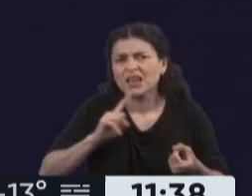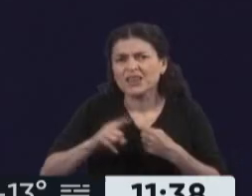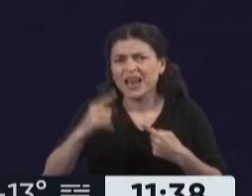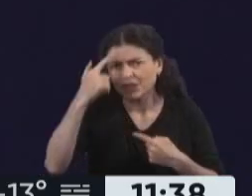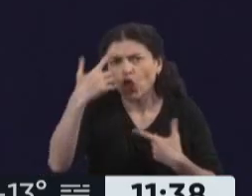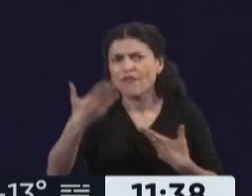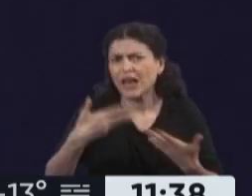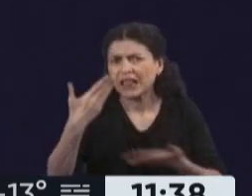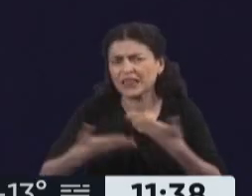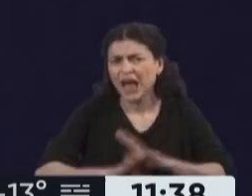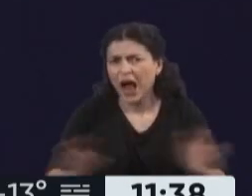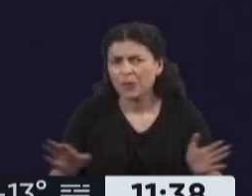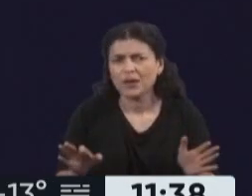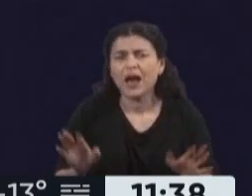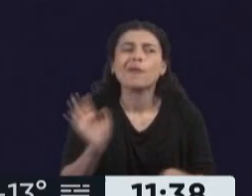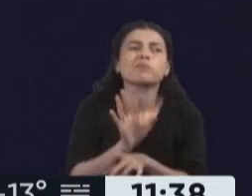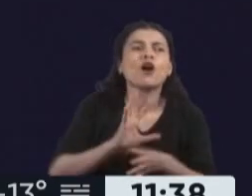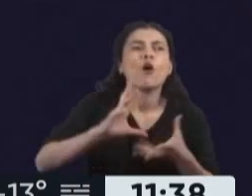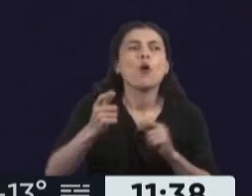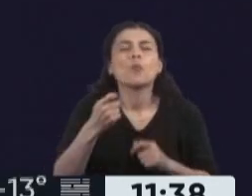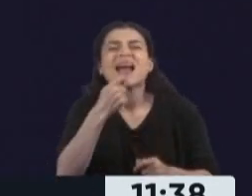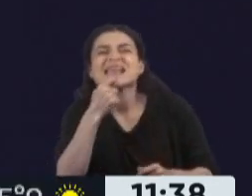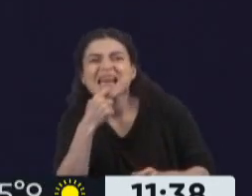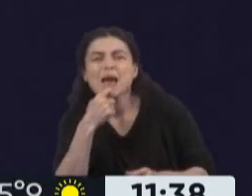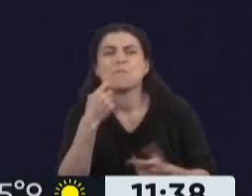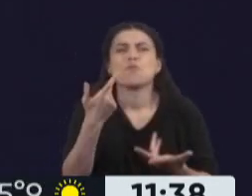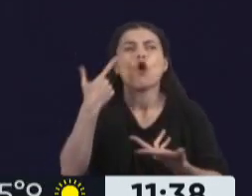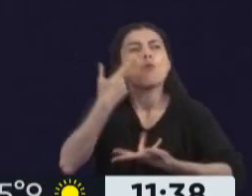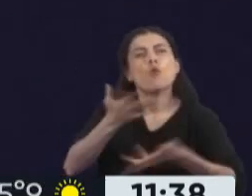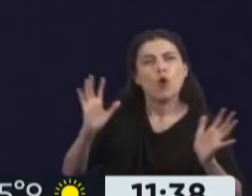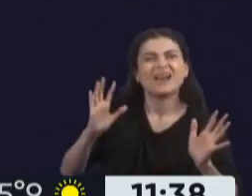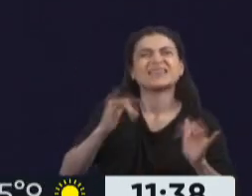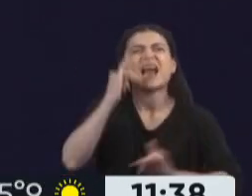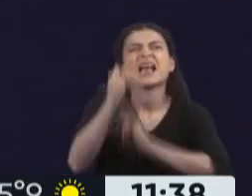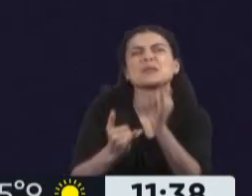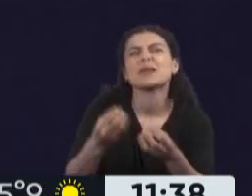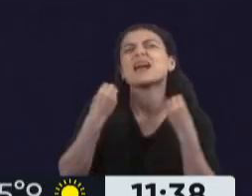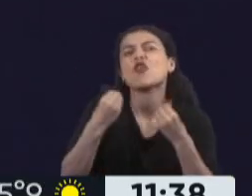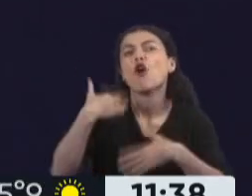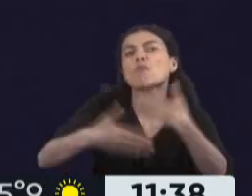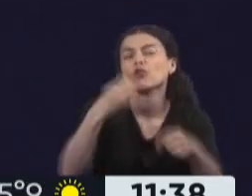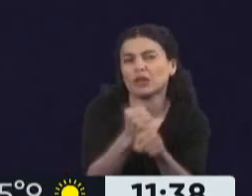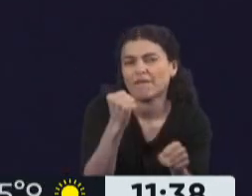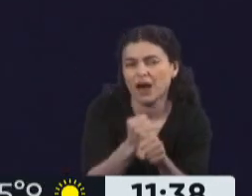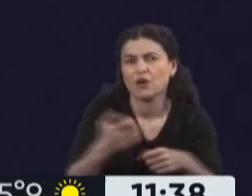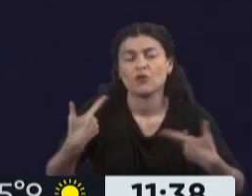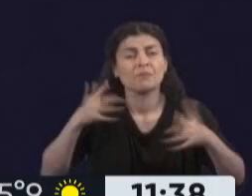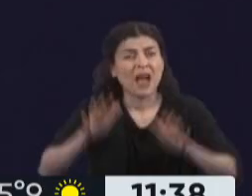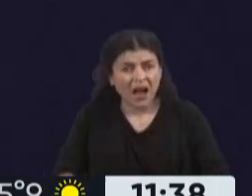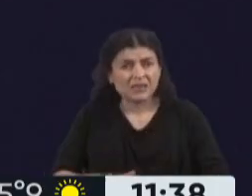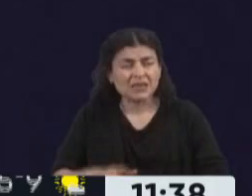como ejemplo o como metáfora, si se quiere, hizo que todo lo que hizo